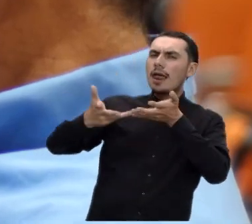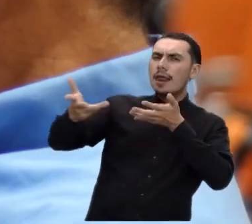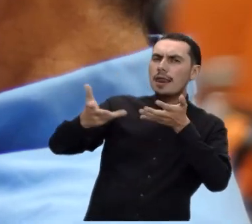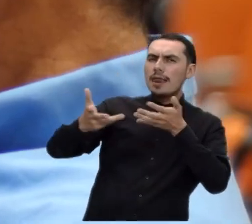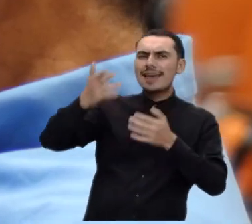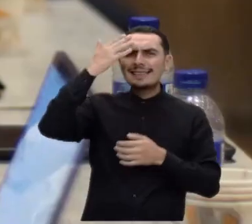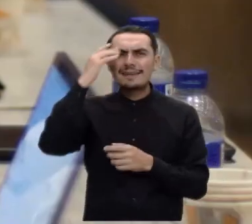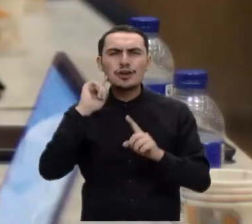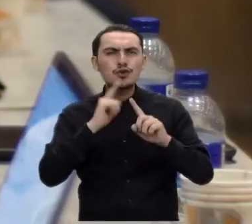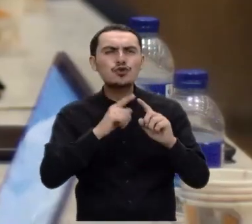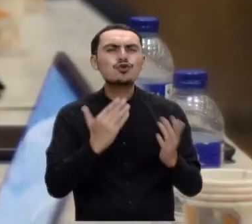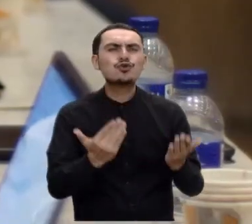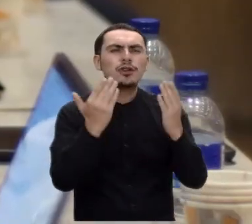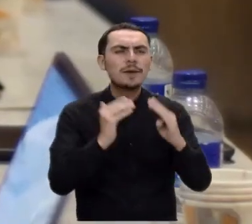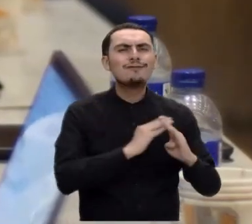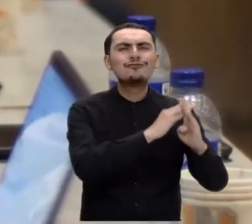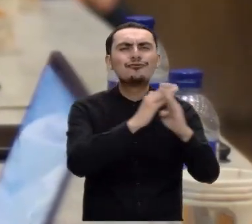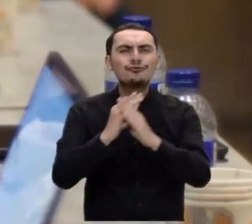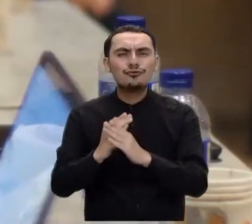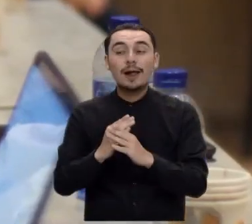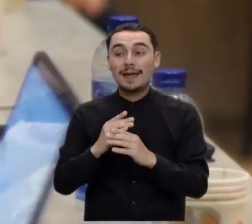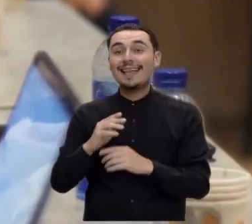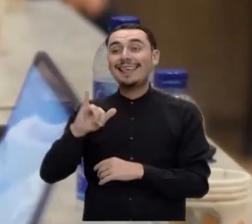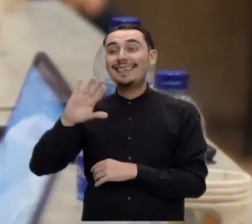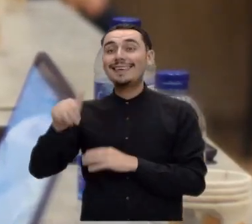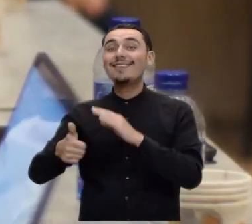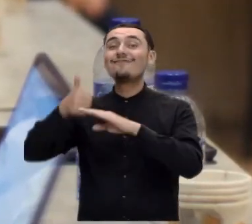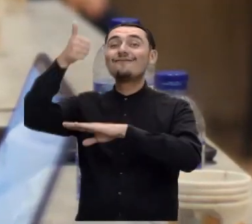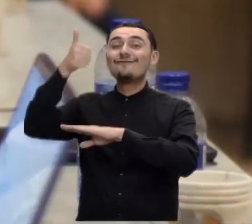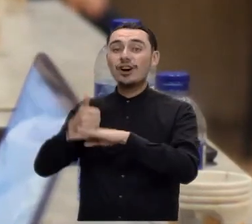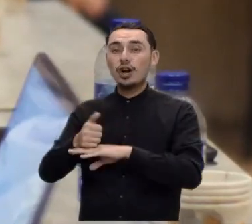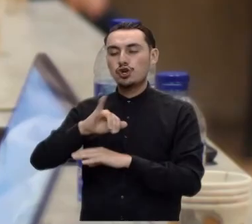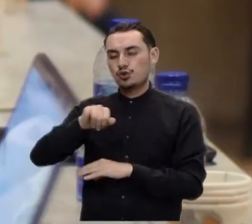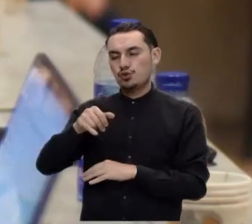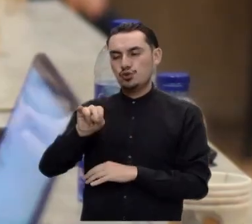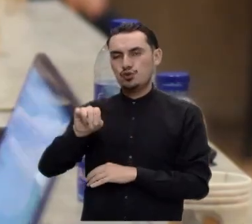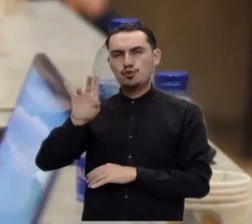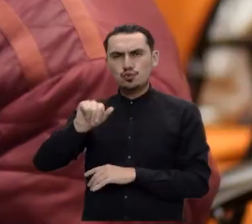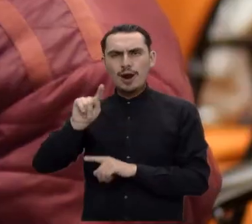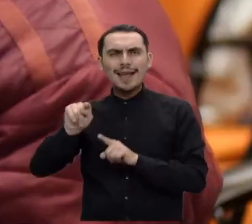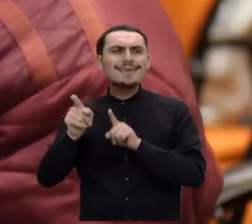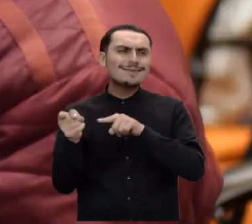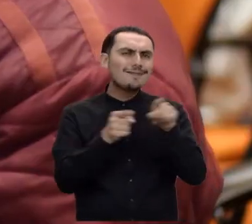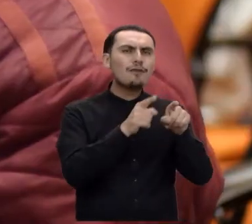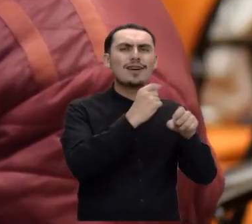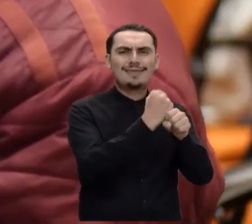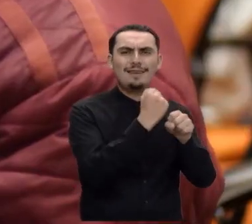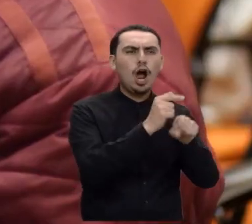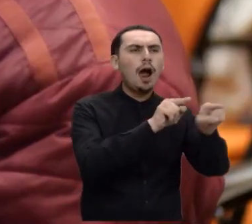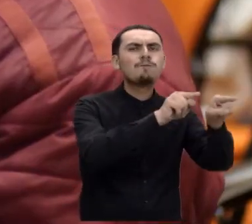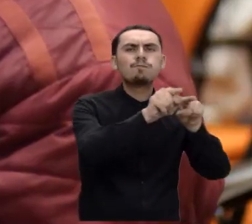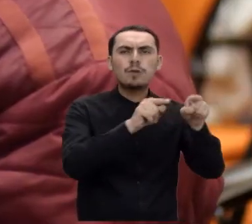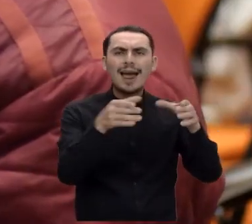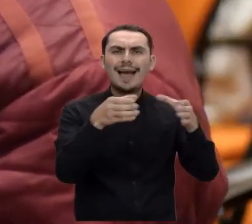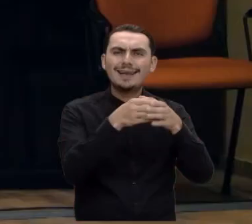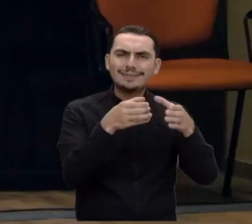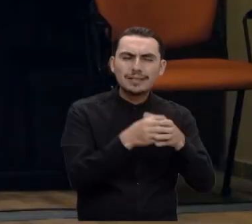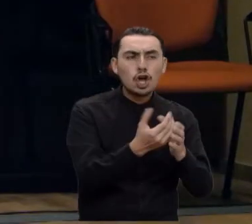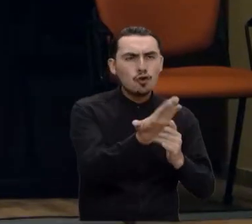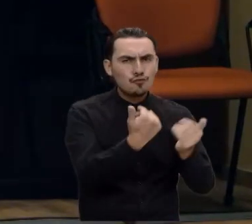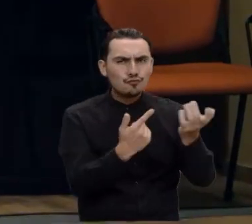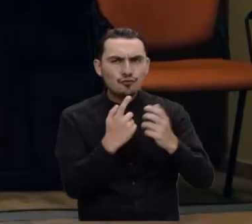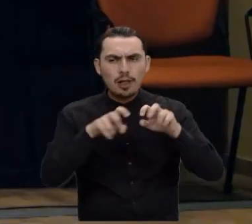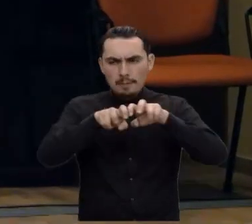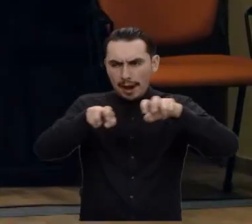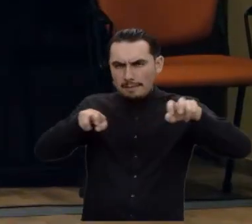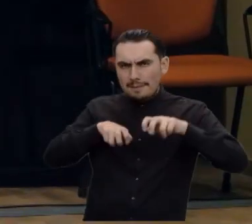sanidad agropecuaria del departamento entre el gerente general del ICA, Juan Fernando Roa Ortiz, productores de diferentes municipios, asociaciones,